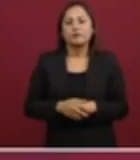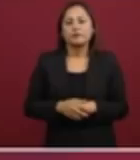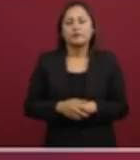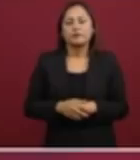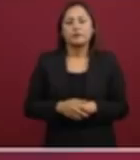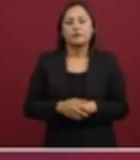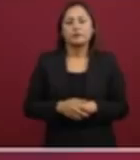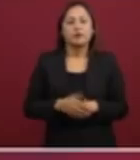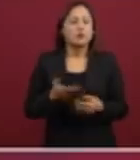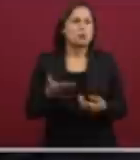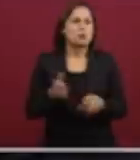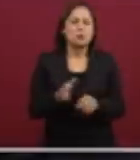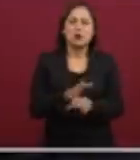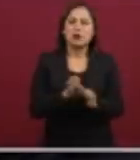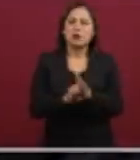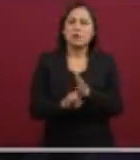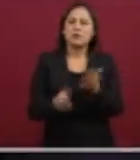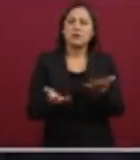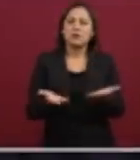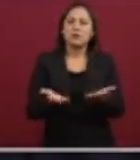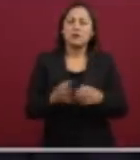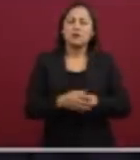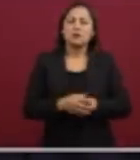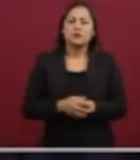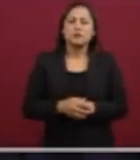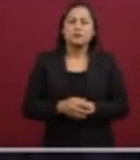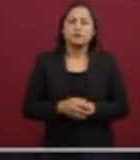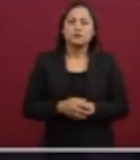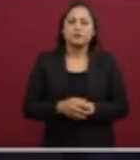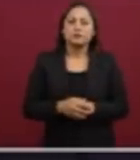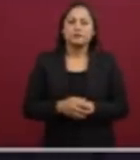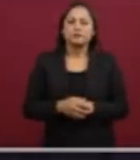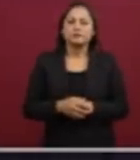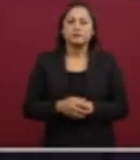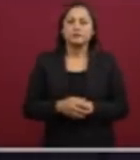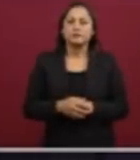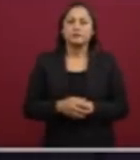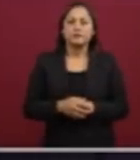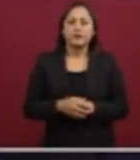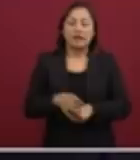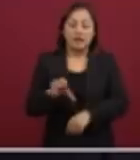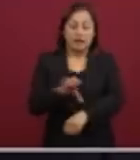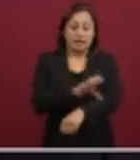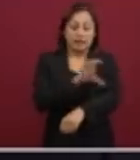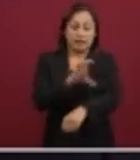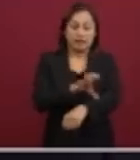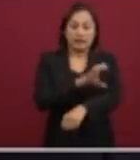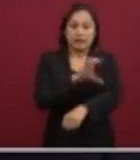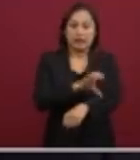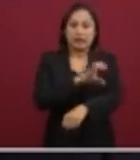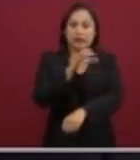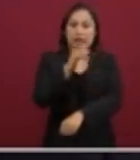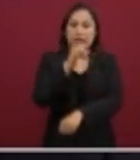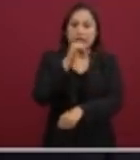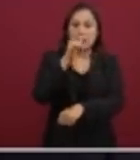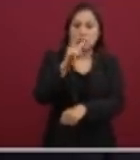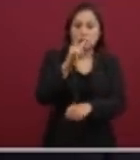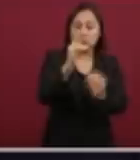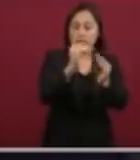perder la capacidad de asegurar la energía eléctrica a todos los hogares.